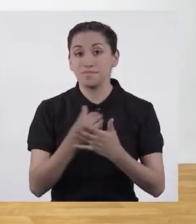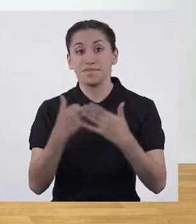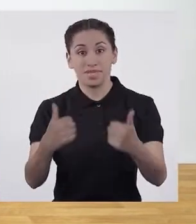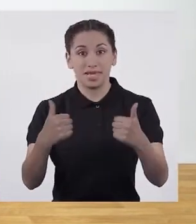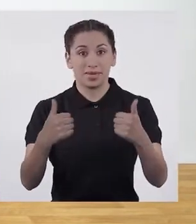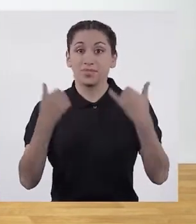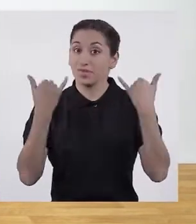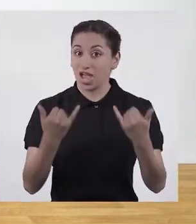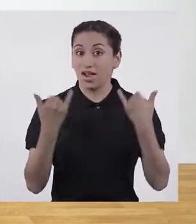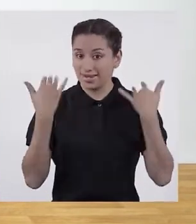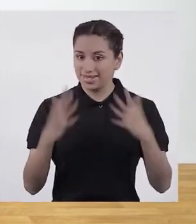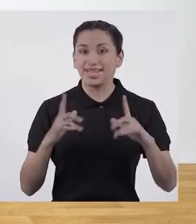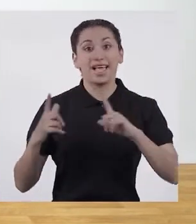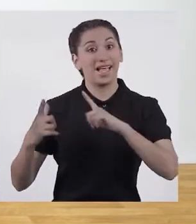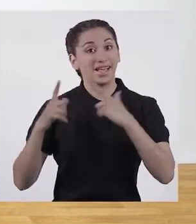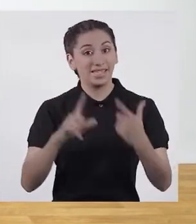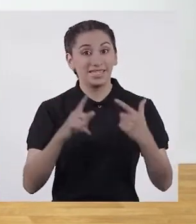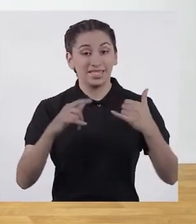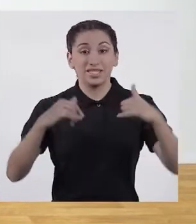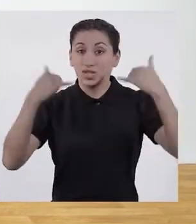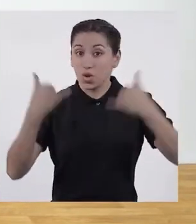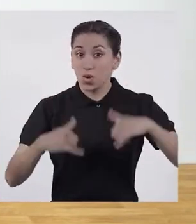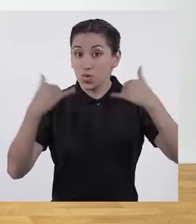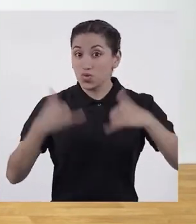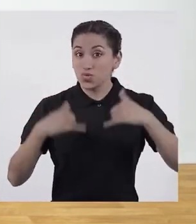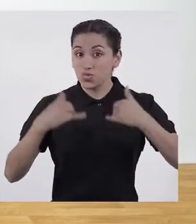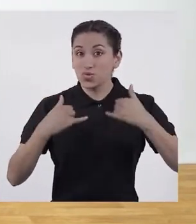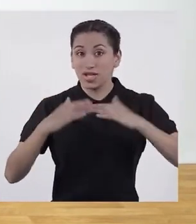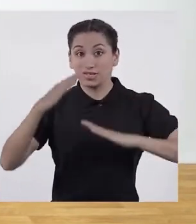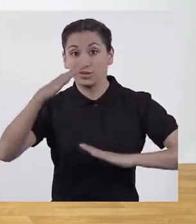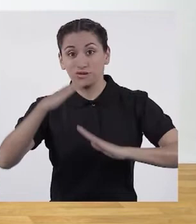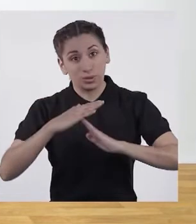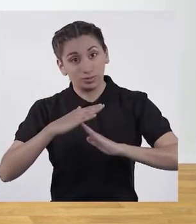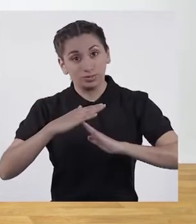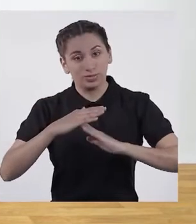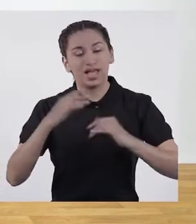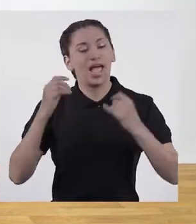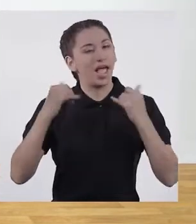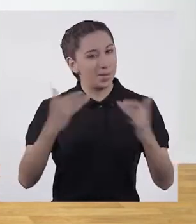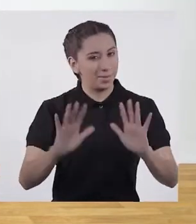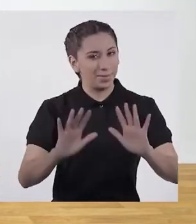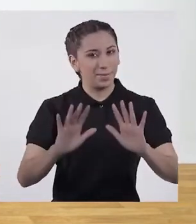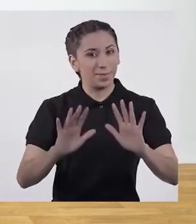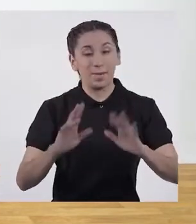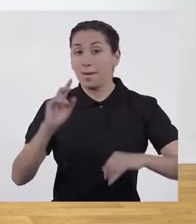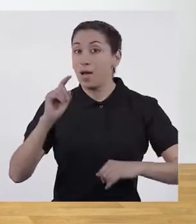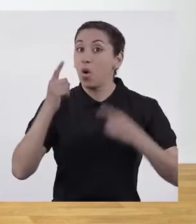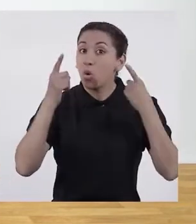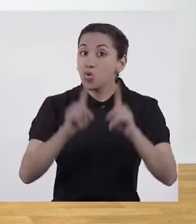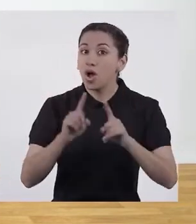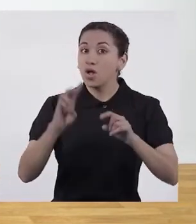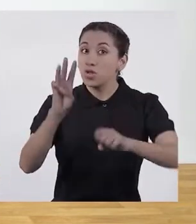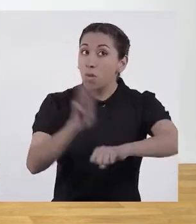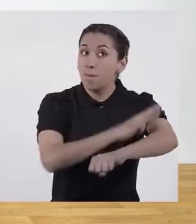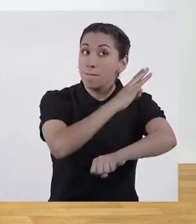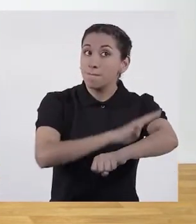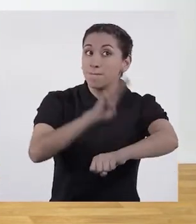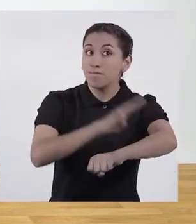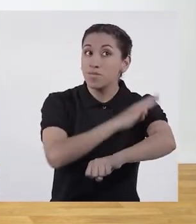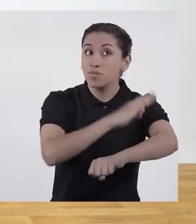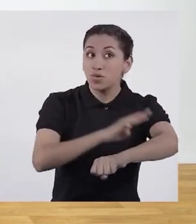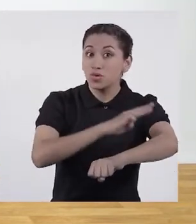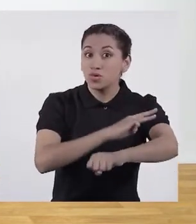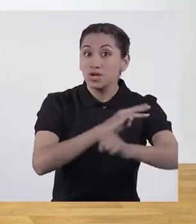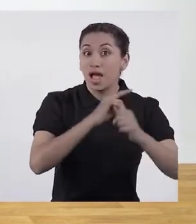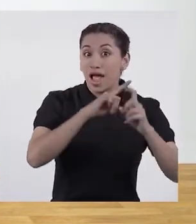Bien, ahora que estamos listos para jugar a las estatuas, haremos lo siguiente. Cada vez que la música suene,